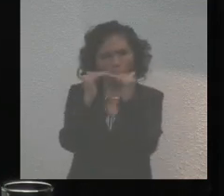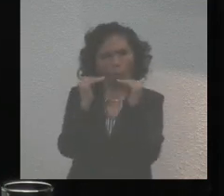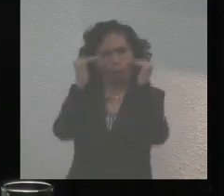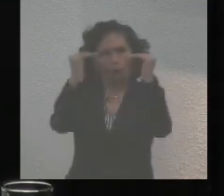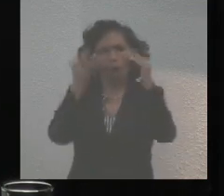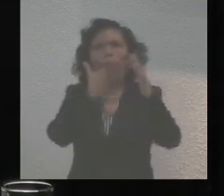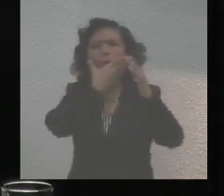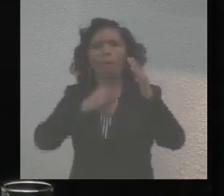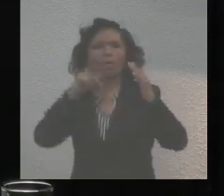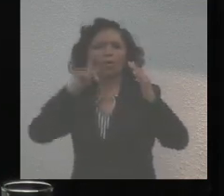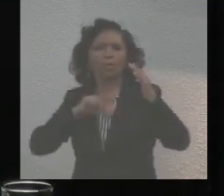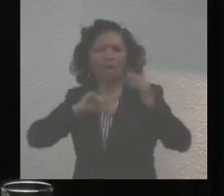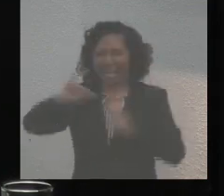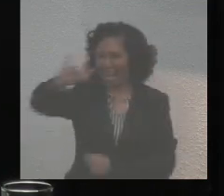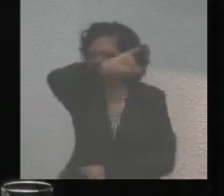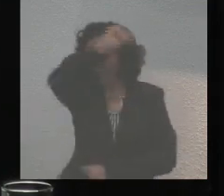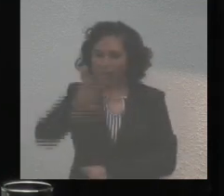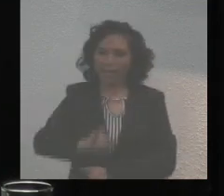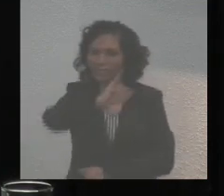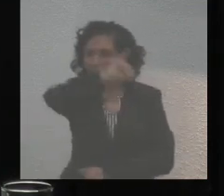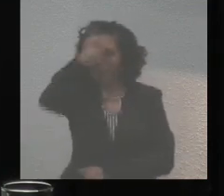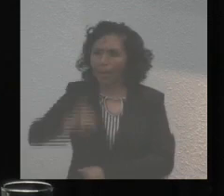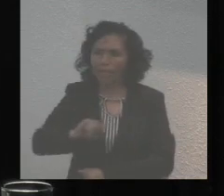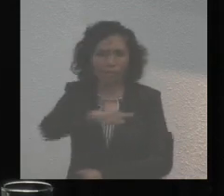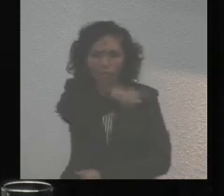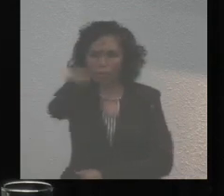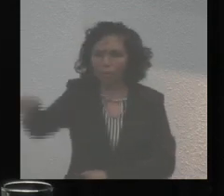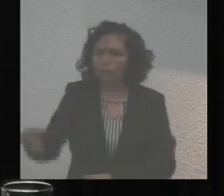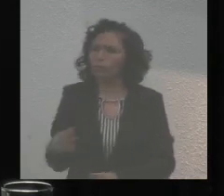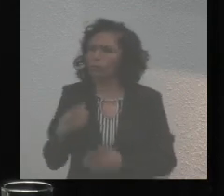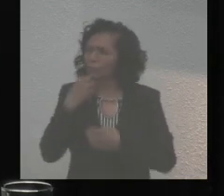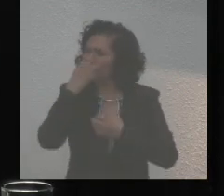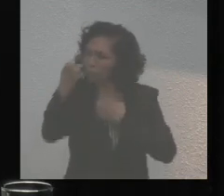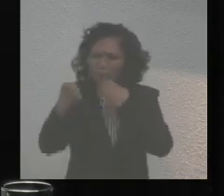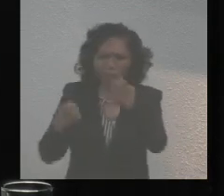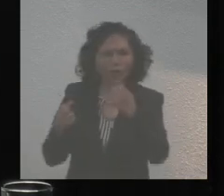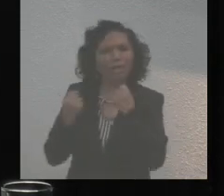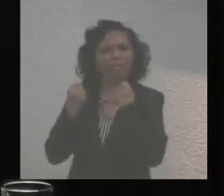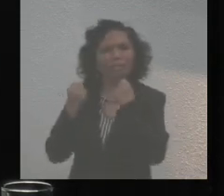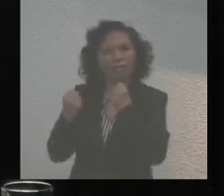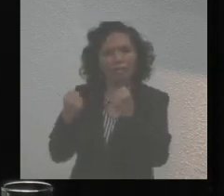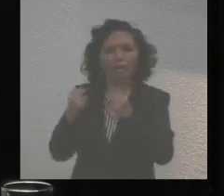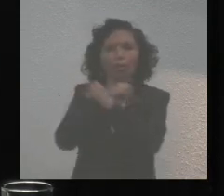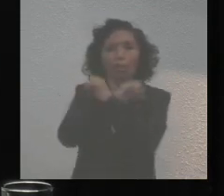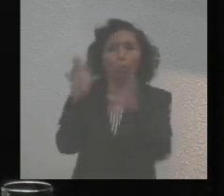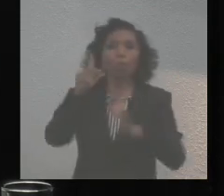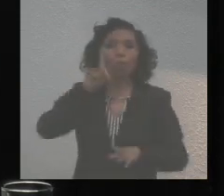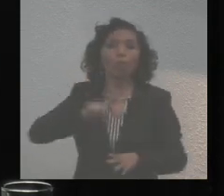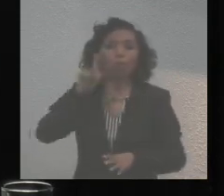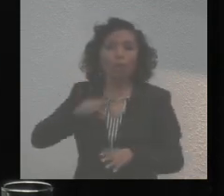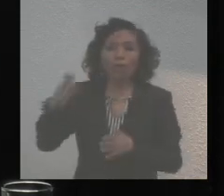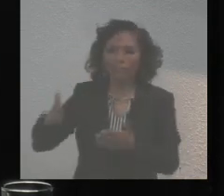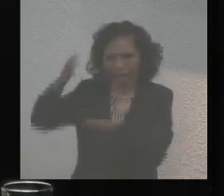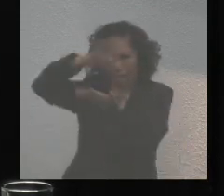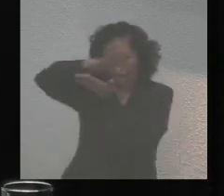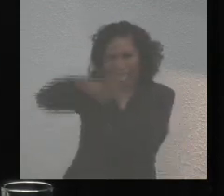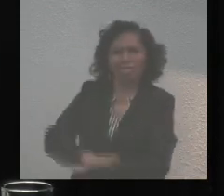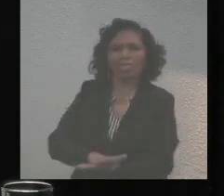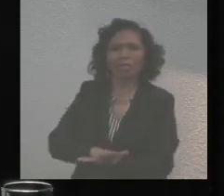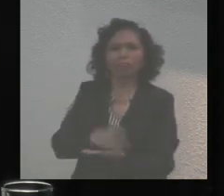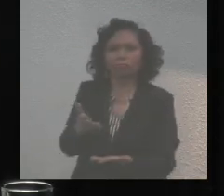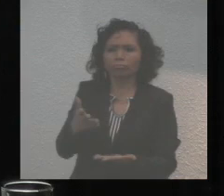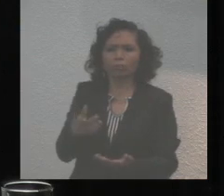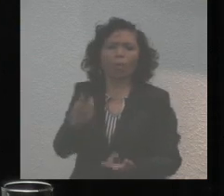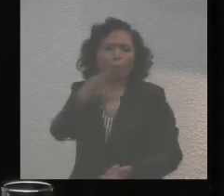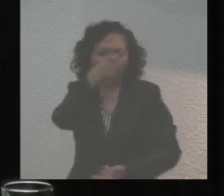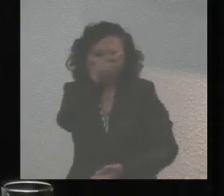que jamás, jamás, y que se escuche fuerte y claro, jamás una mujer sea menospreciada por